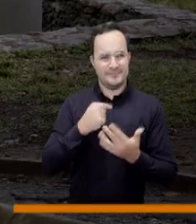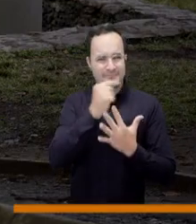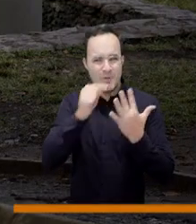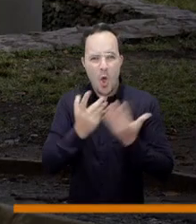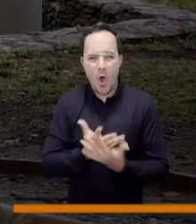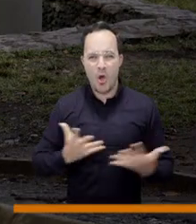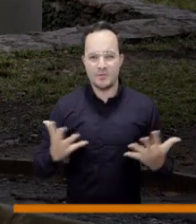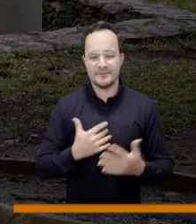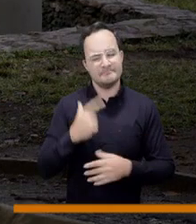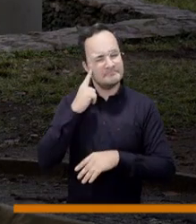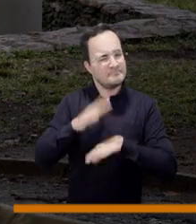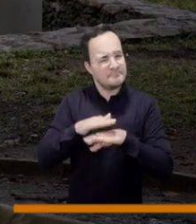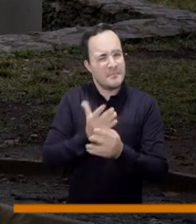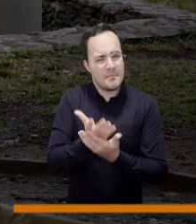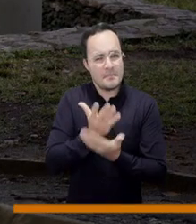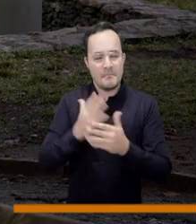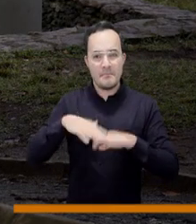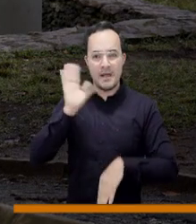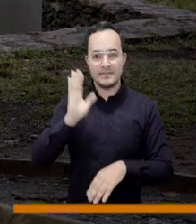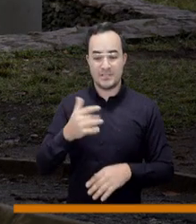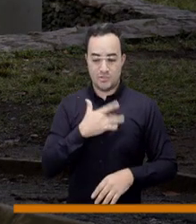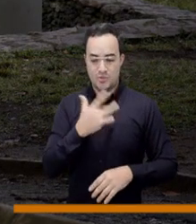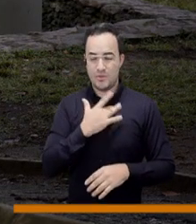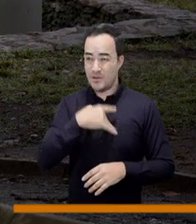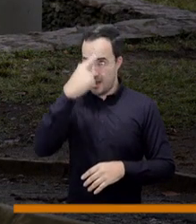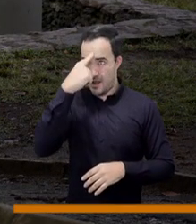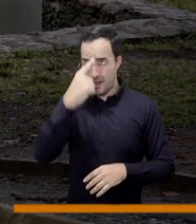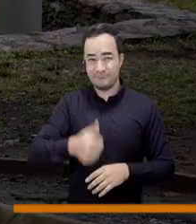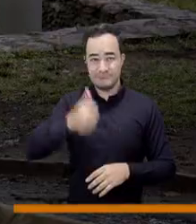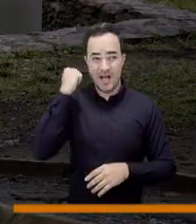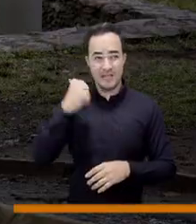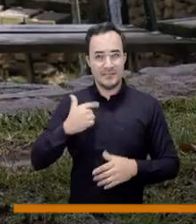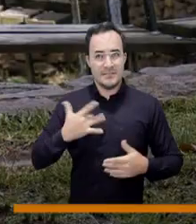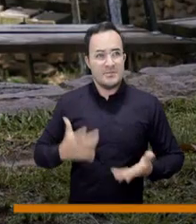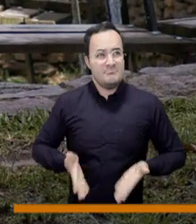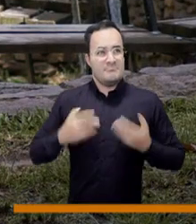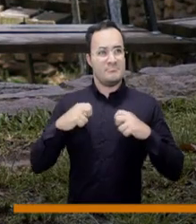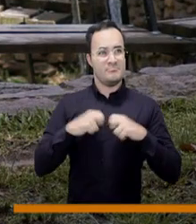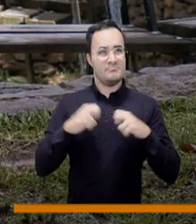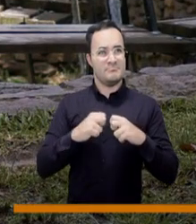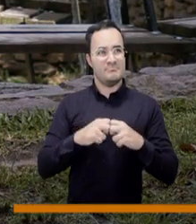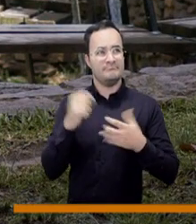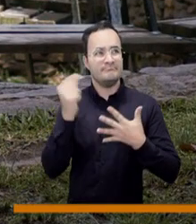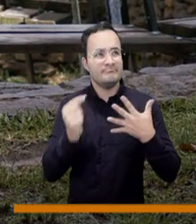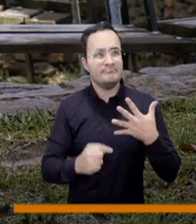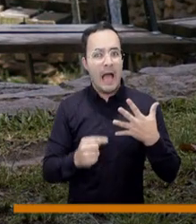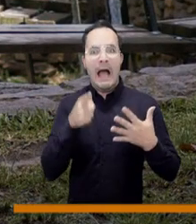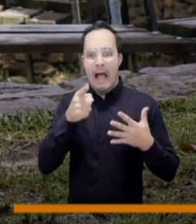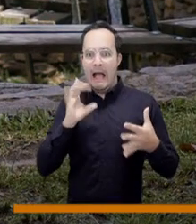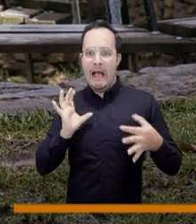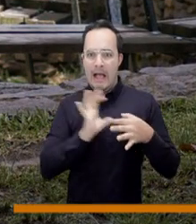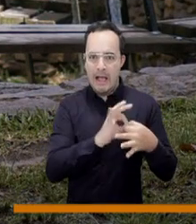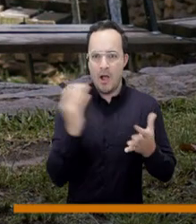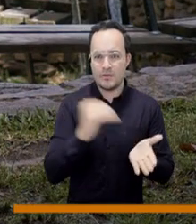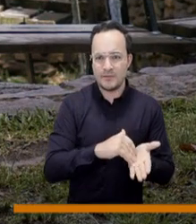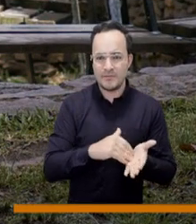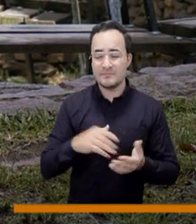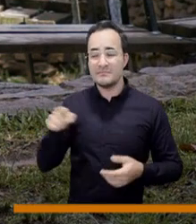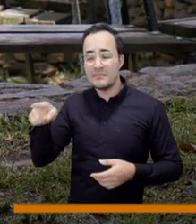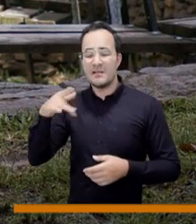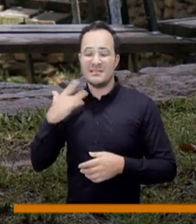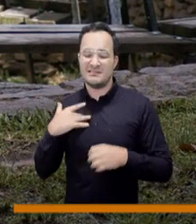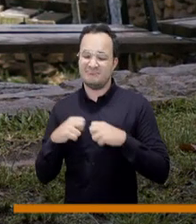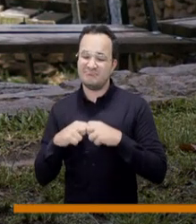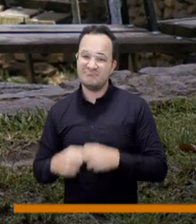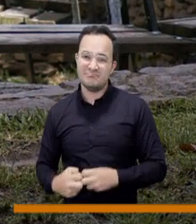a recordar esas acciones que antes permitían estar en conexión consigo mismo y retomarlas, aunque